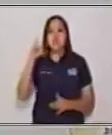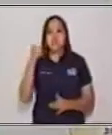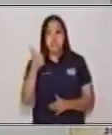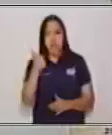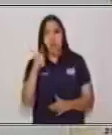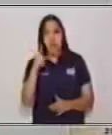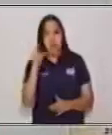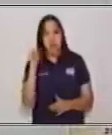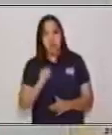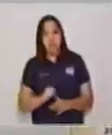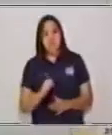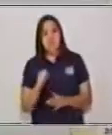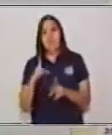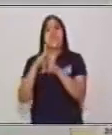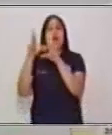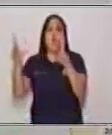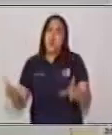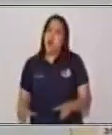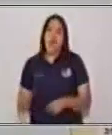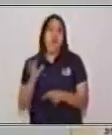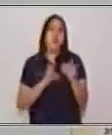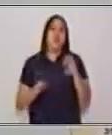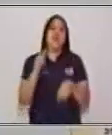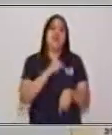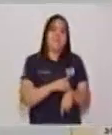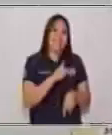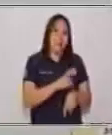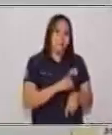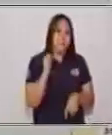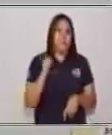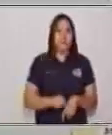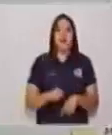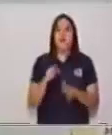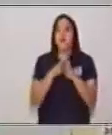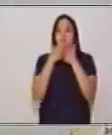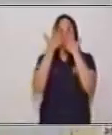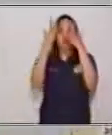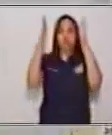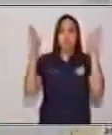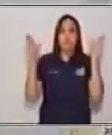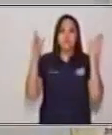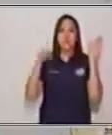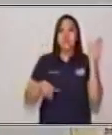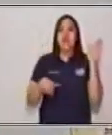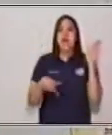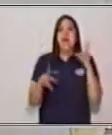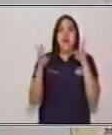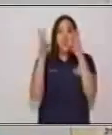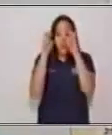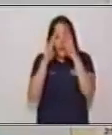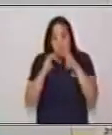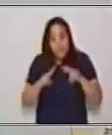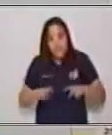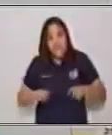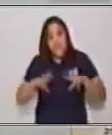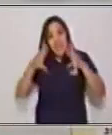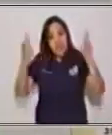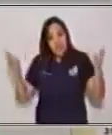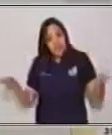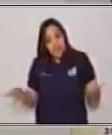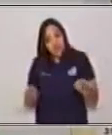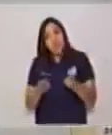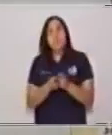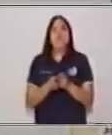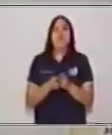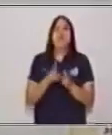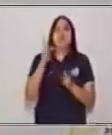Perfecto. Ya realizaron el análisis de la macroestructura. En este momento vamos a realizar el análisis de la micro. Y es acá donde todo